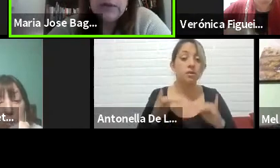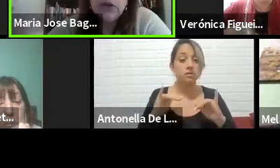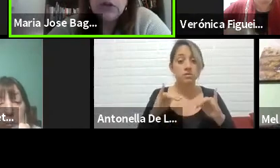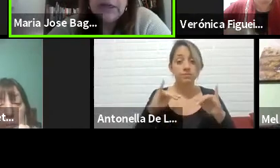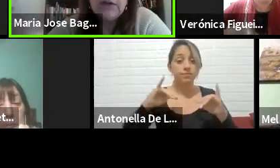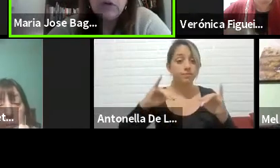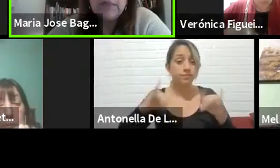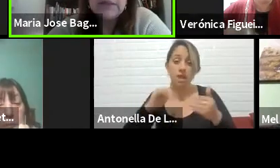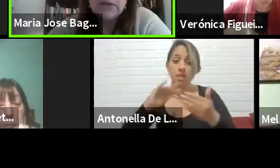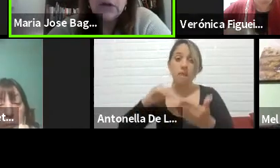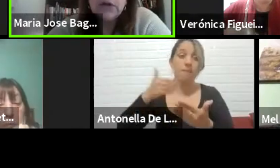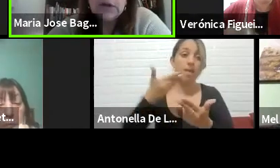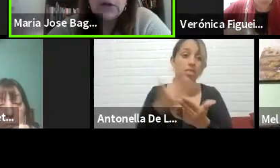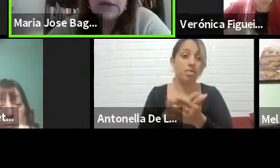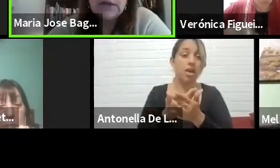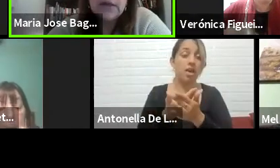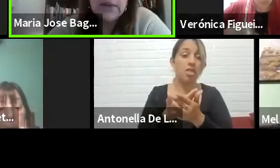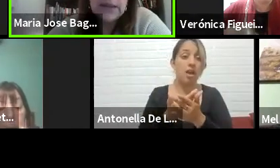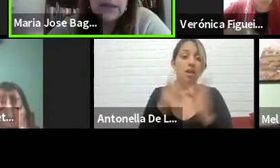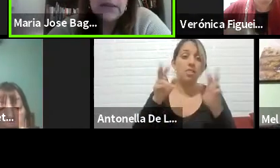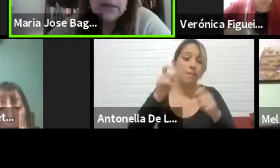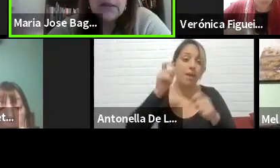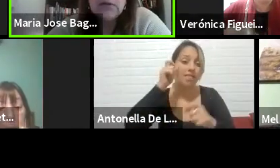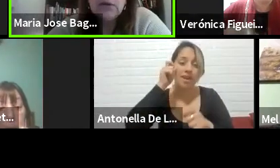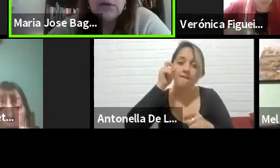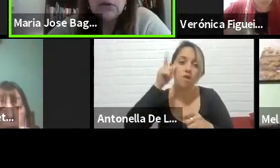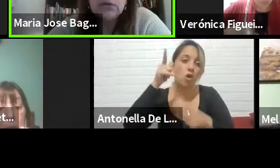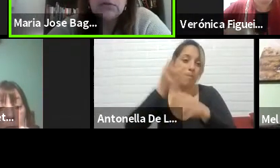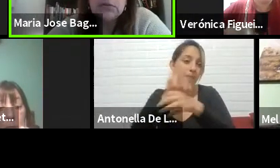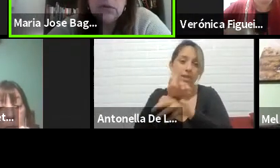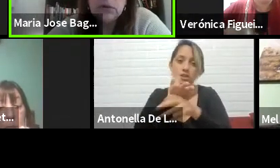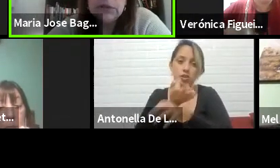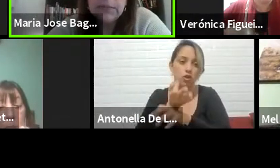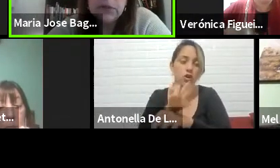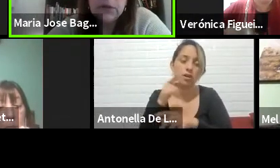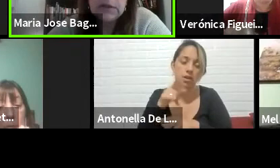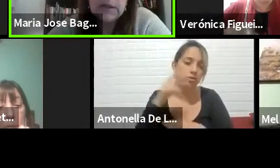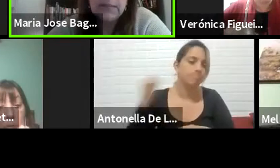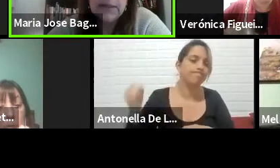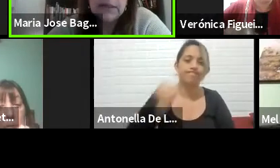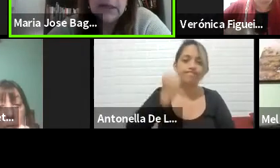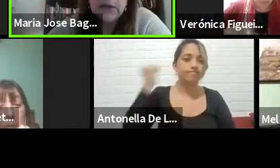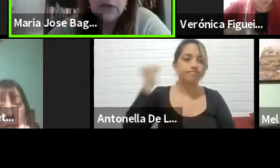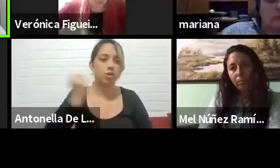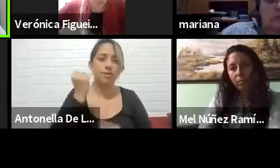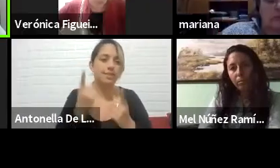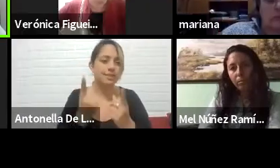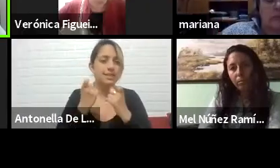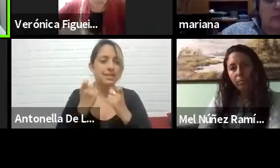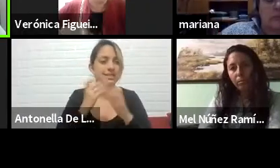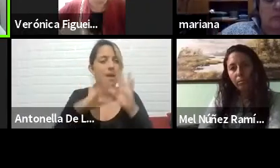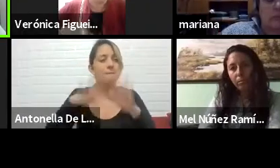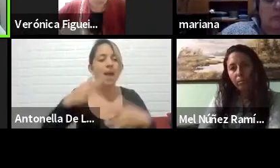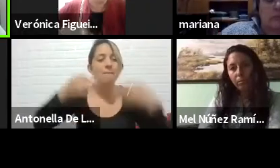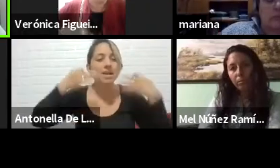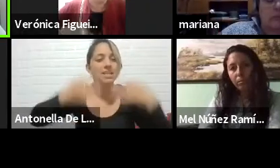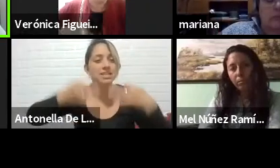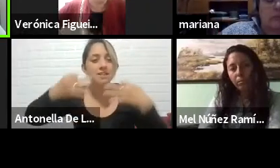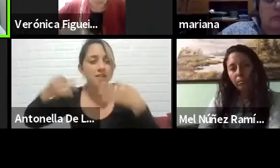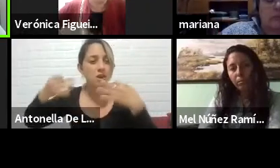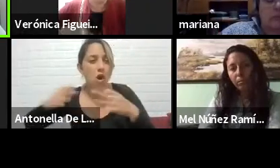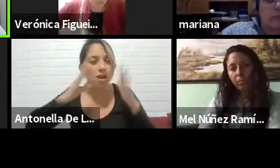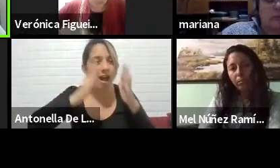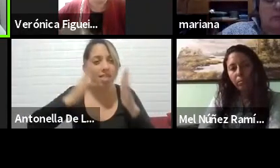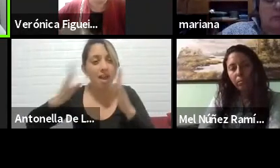la cuestión de la formación, creo que es relevante en todos los ámbitos que se ha planteado. Está planteada